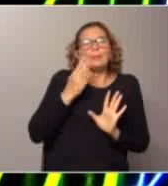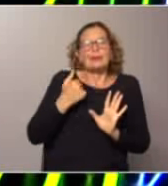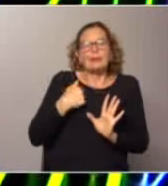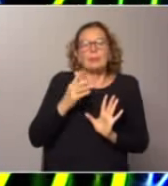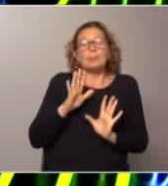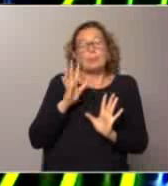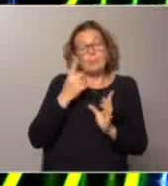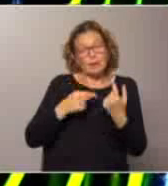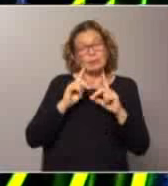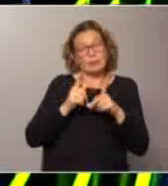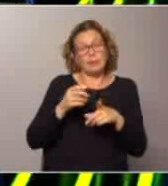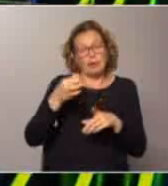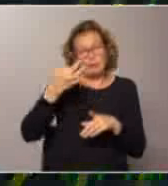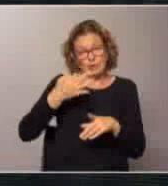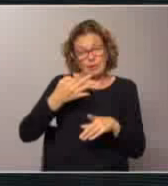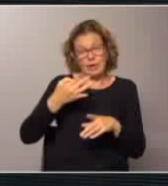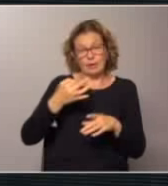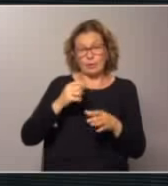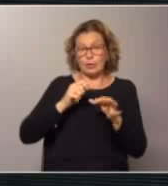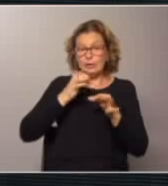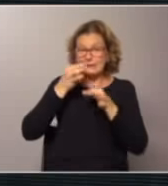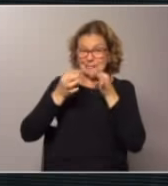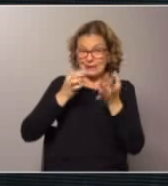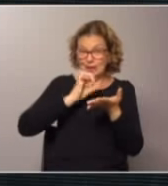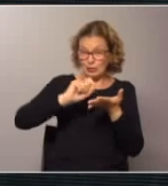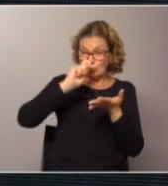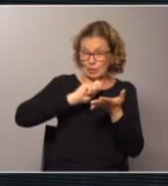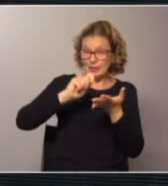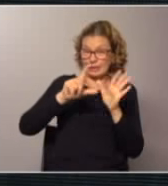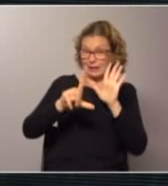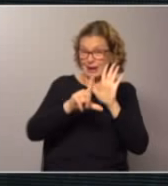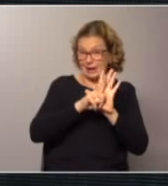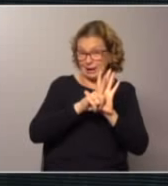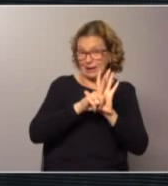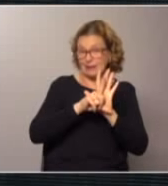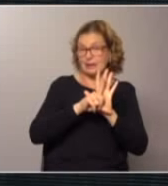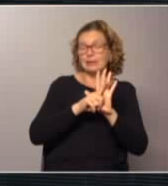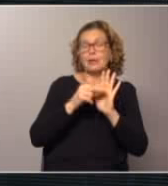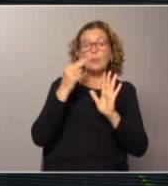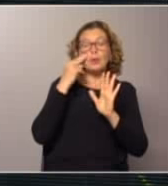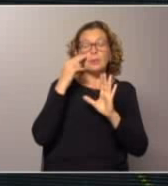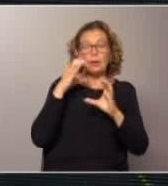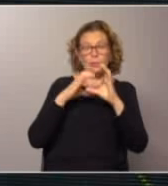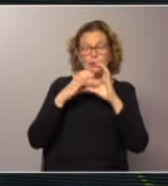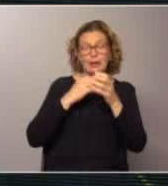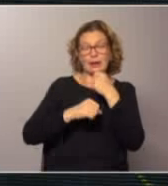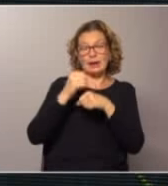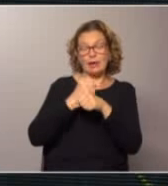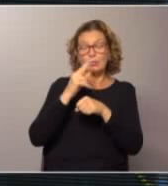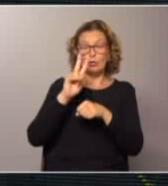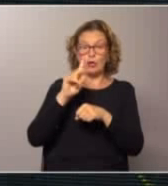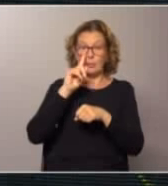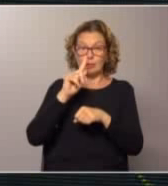cierto que la yo participa en la redacción de la ley de despenalización de los delitos de comunicación en 2008 estábamos pensando